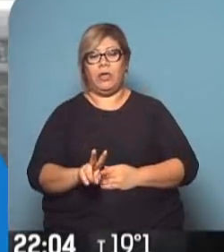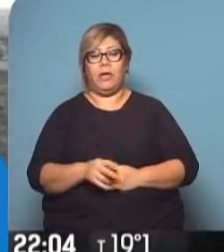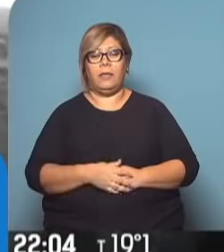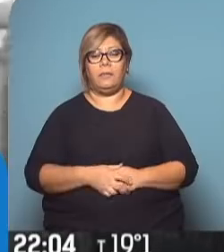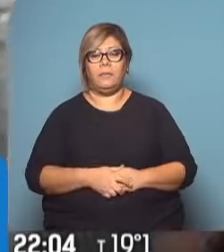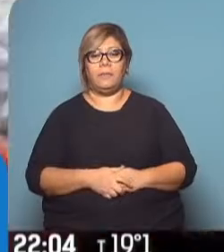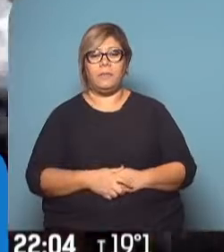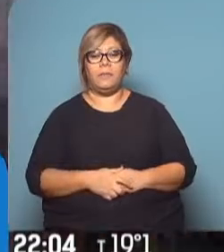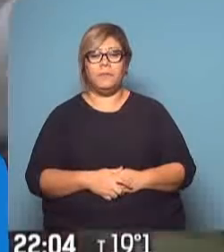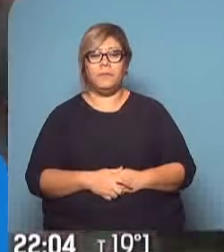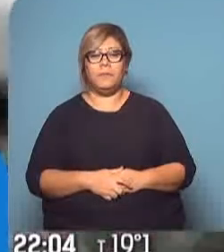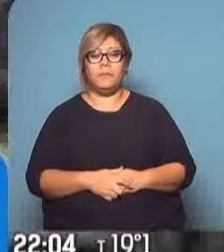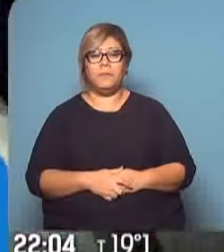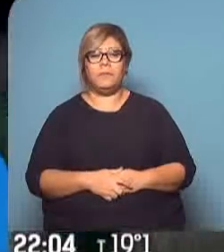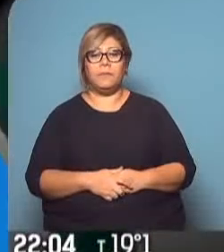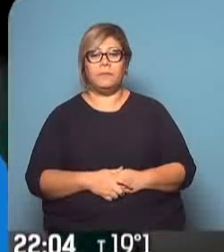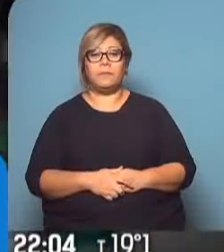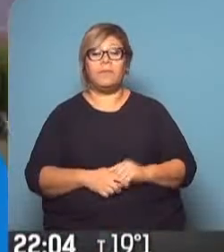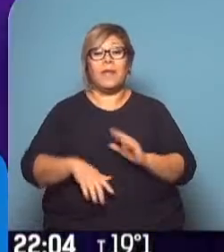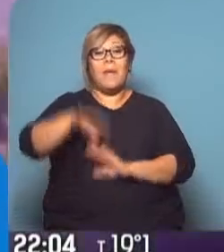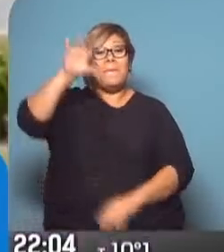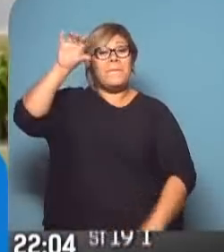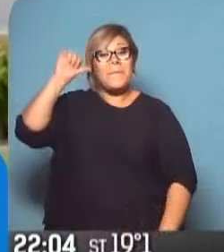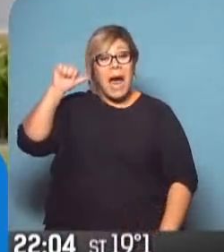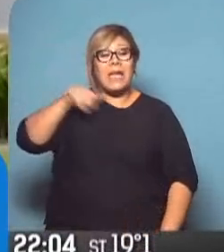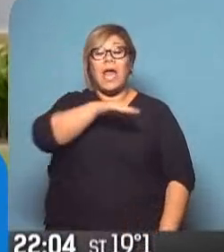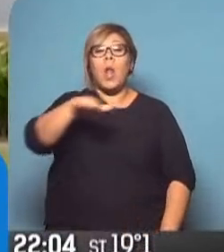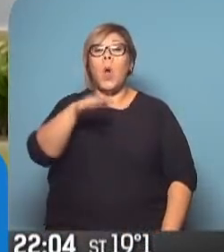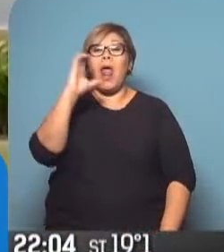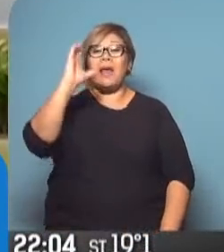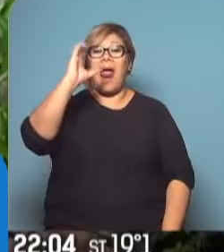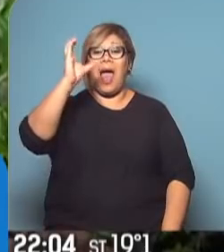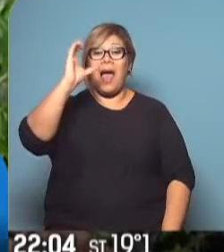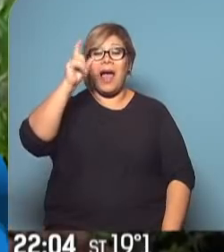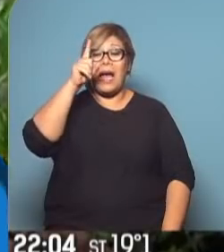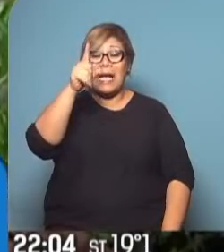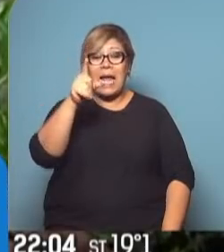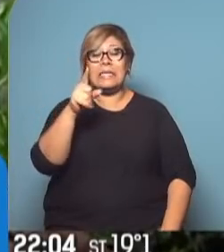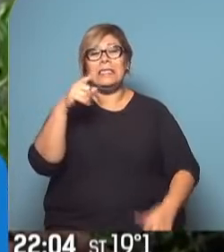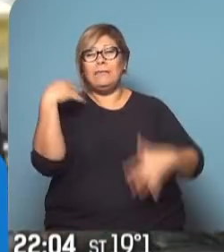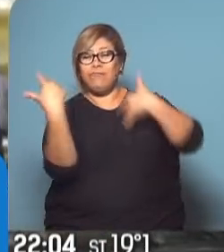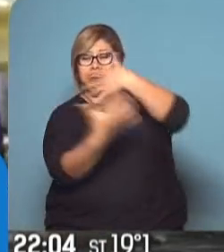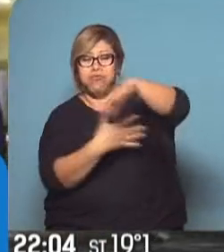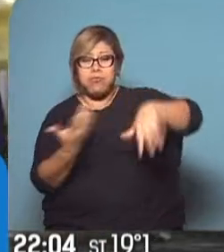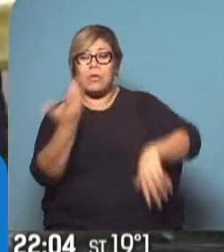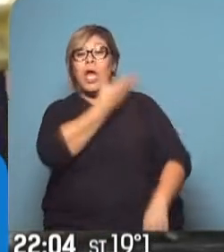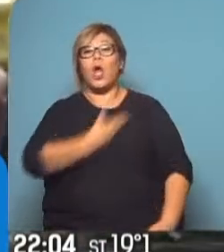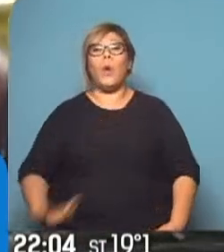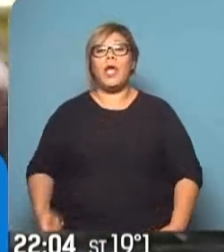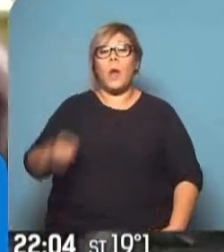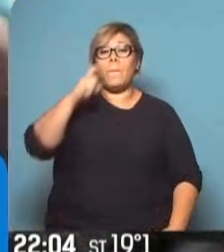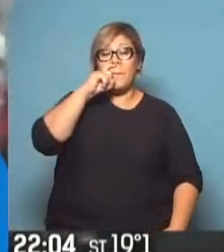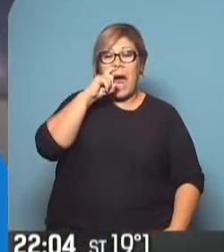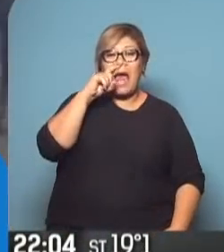la Constitución. La asonada del martes en Caracas sumó otra preocupación al gobierno de Nicolás Maduro y agudizó la prolongada